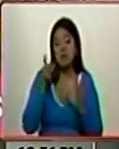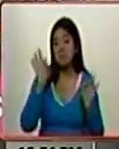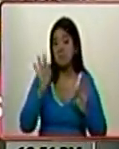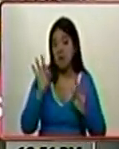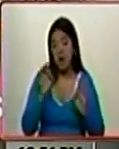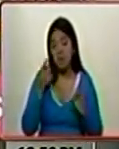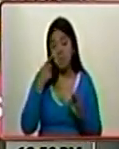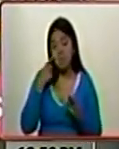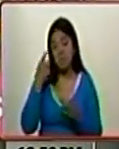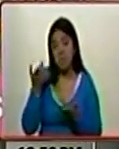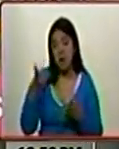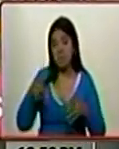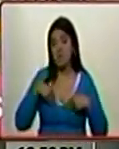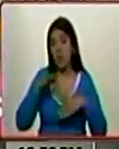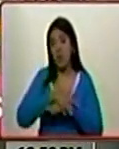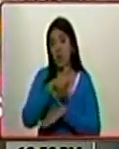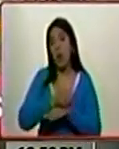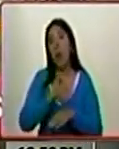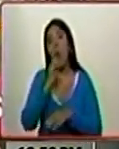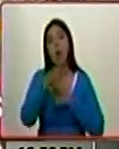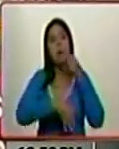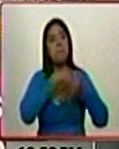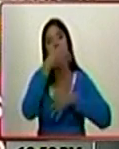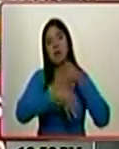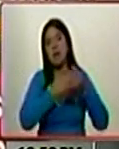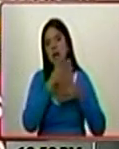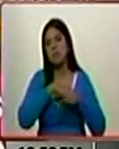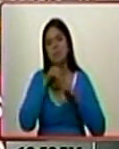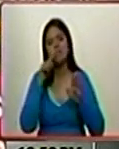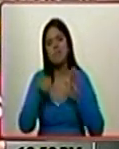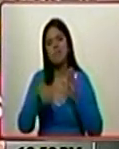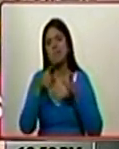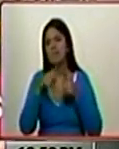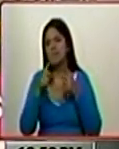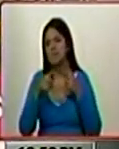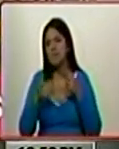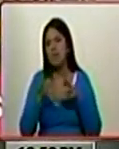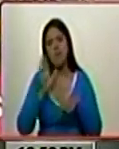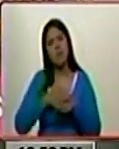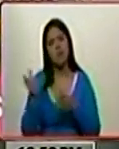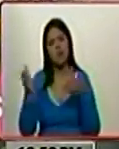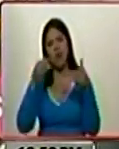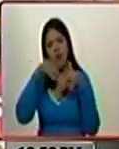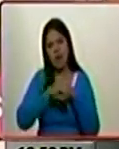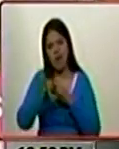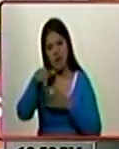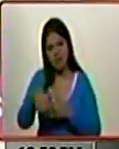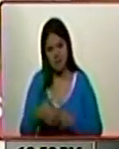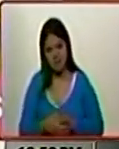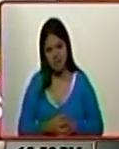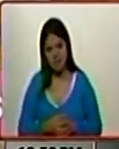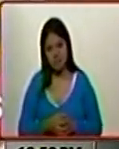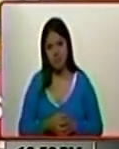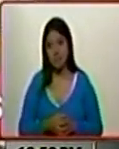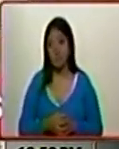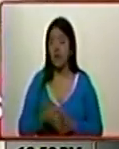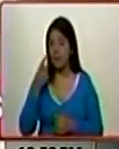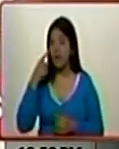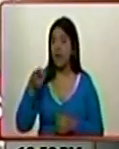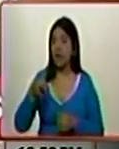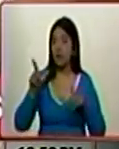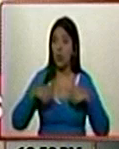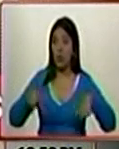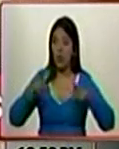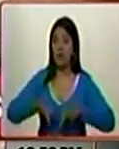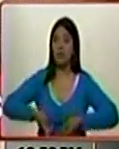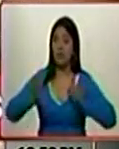para asumir o para decir cuál es la legalidad de esta mercancía y por qué la tenían aquí. Y teniendo en cuenta que este es un establecimiento autorizado,